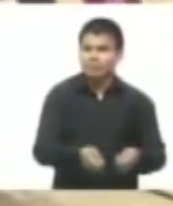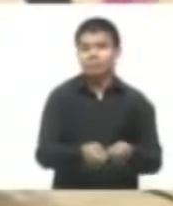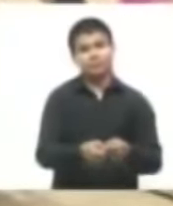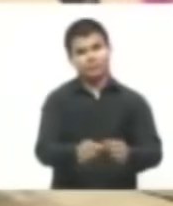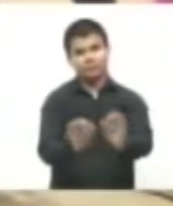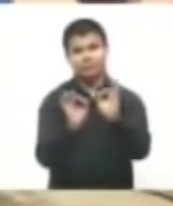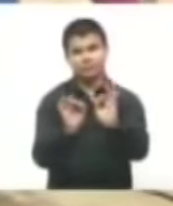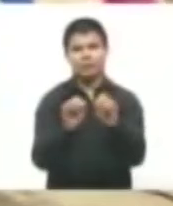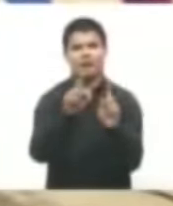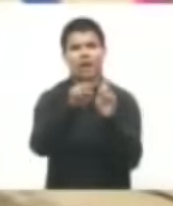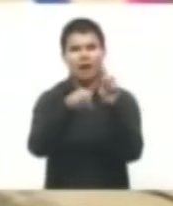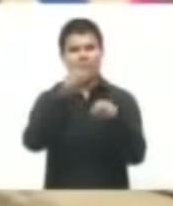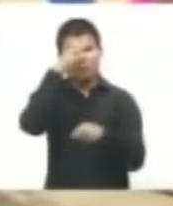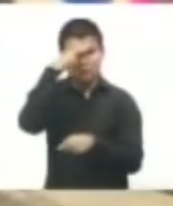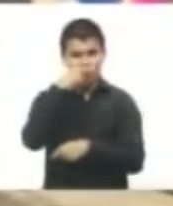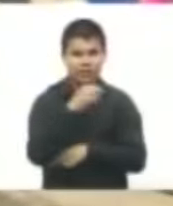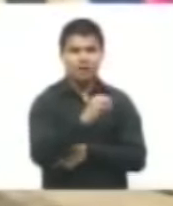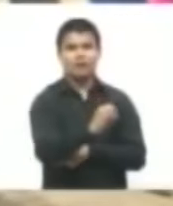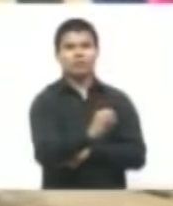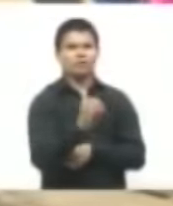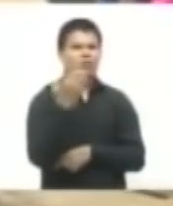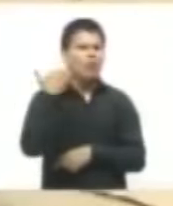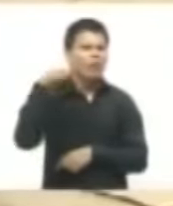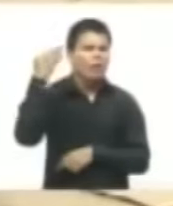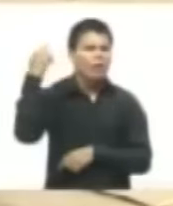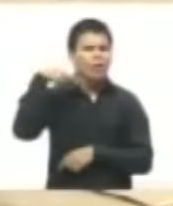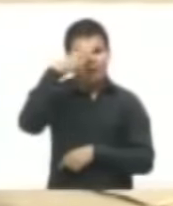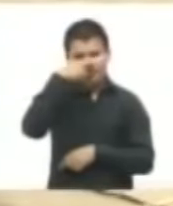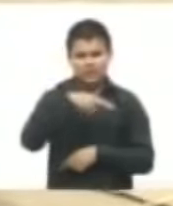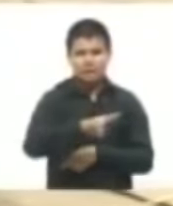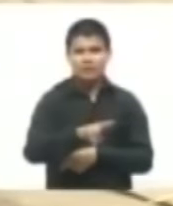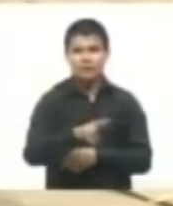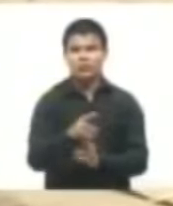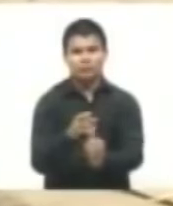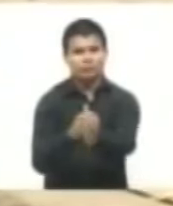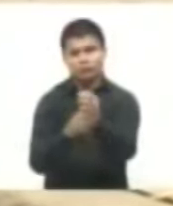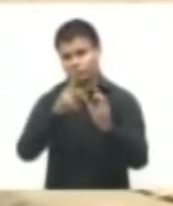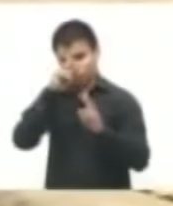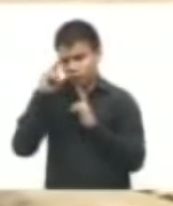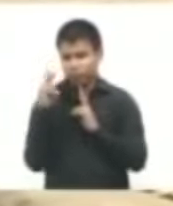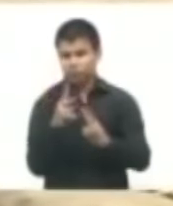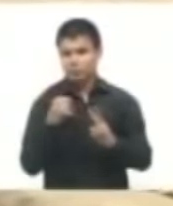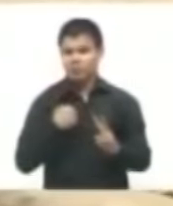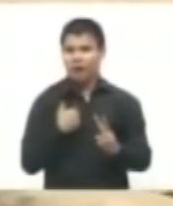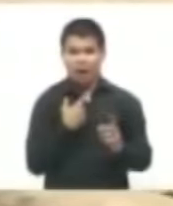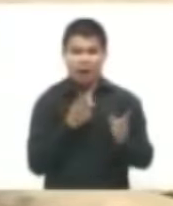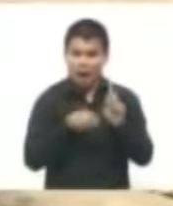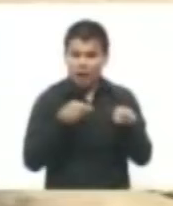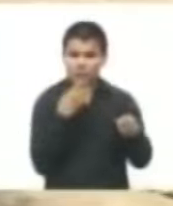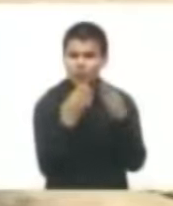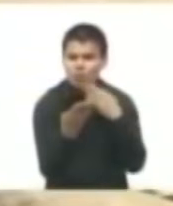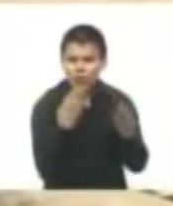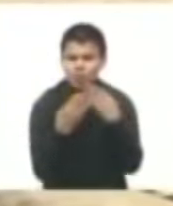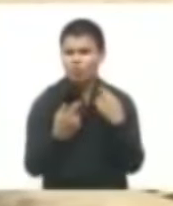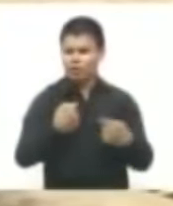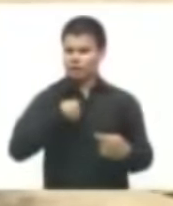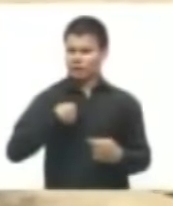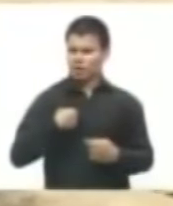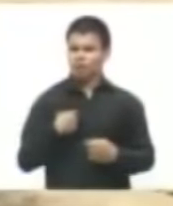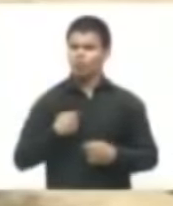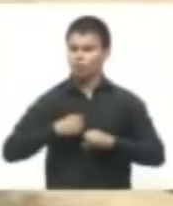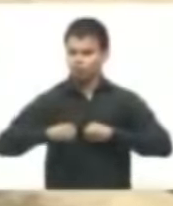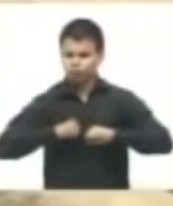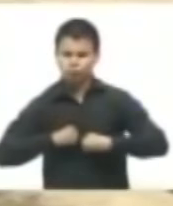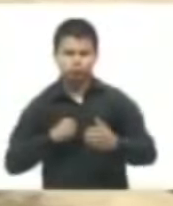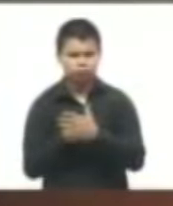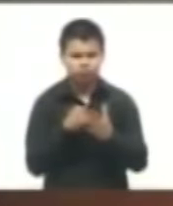jugadores que dirigí durante algunos años en el colegio, y la confianza pues de la gente y de los padres de familia que saben del conocimiento y de la capacidad que uno tiene